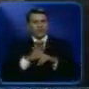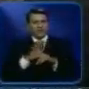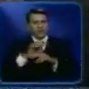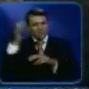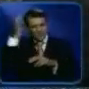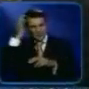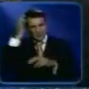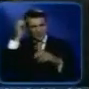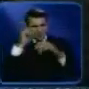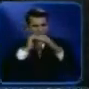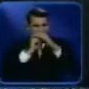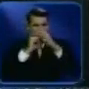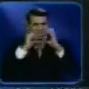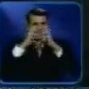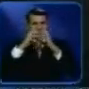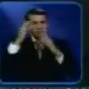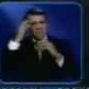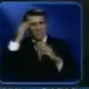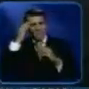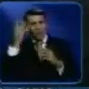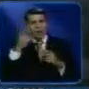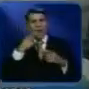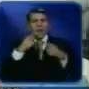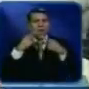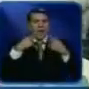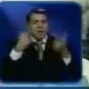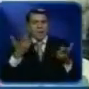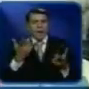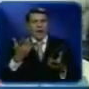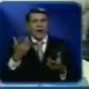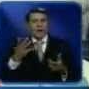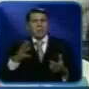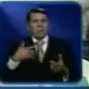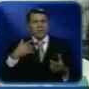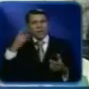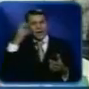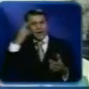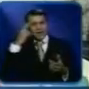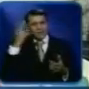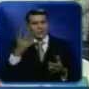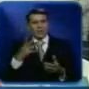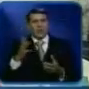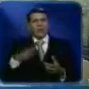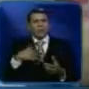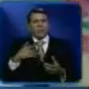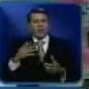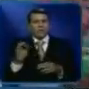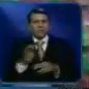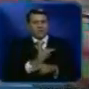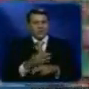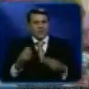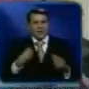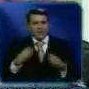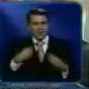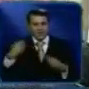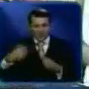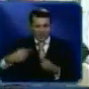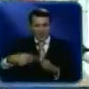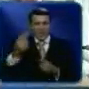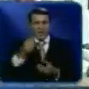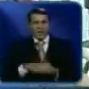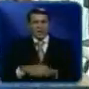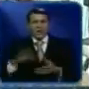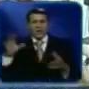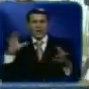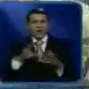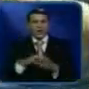intelectual, de la memoria, el lenguaje, la capacidad de razonamiento, la capacidad para funcionar en la vida cotidiana, asociado